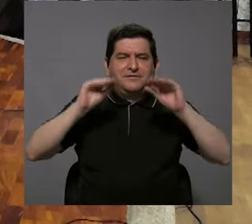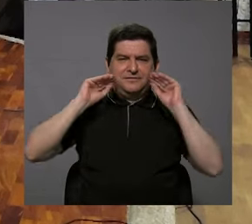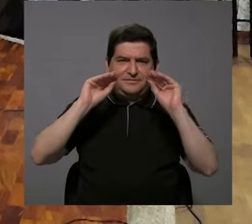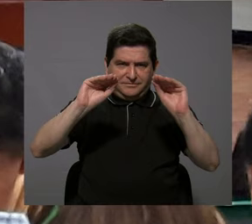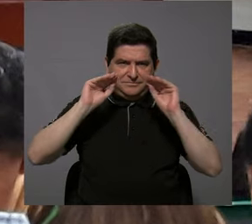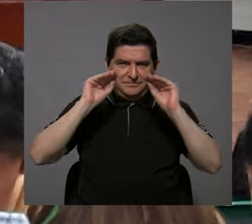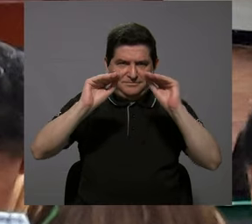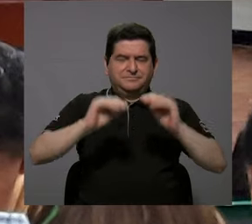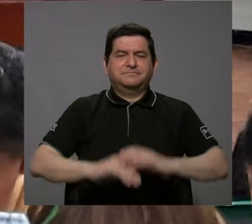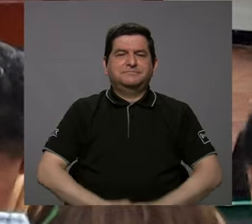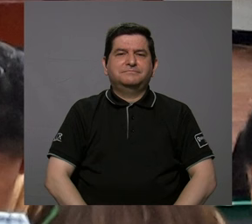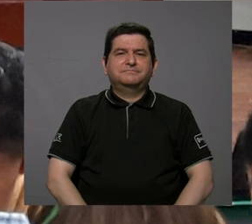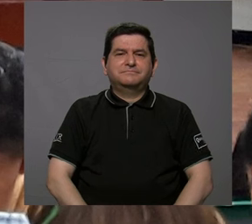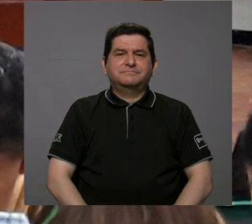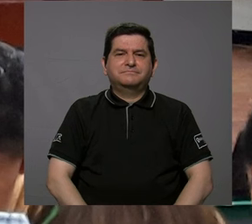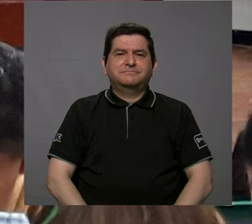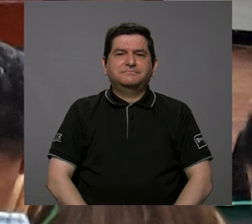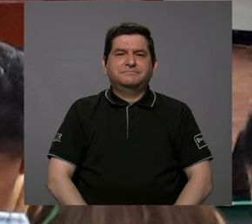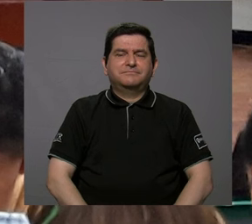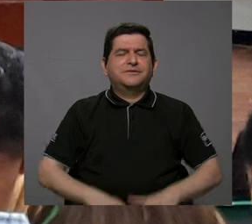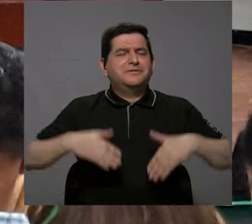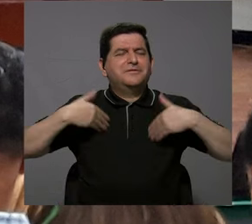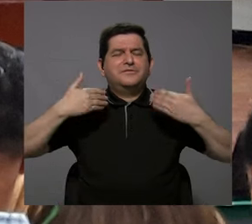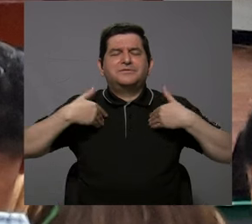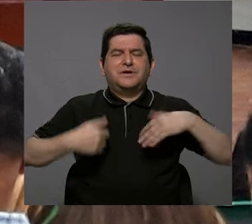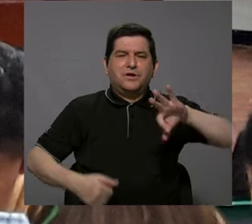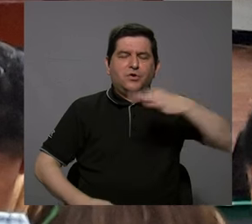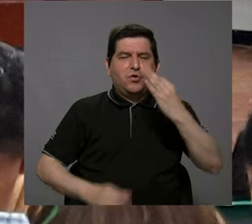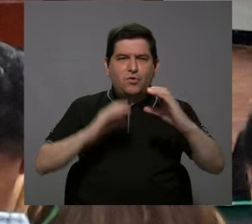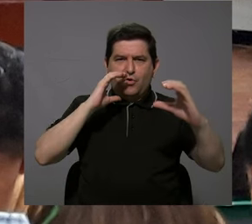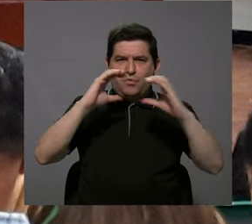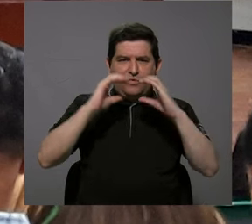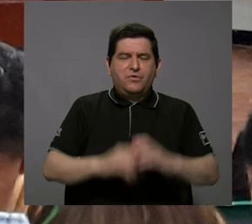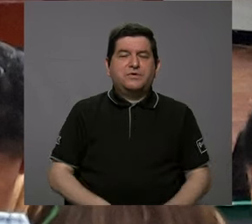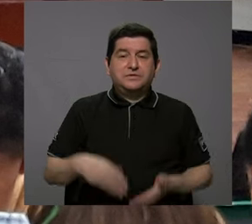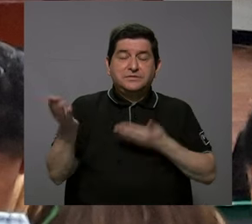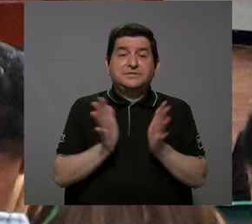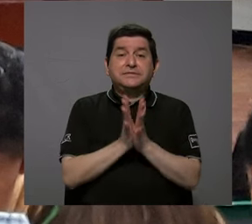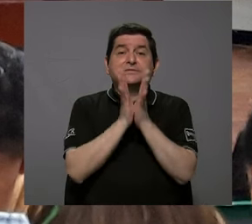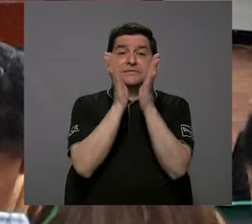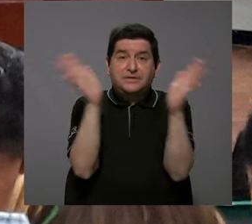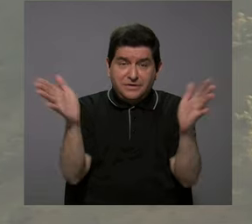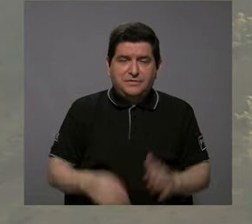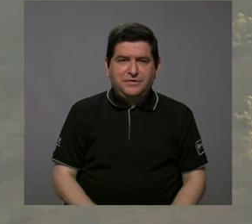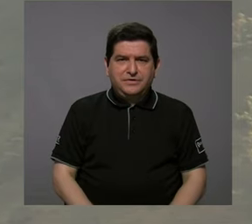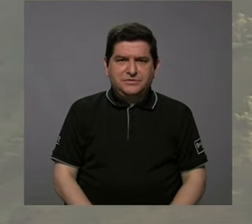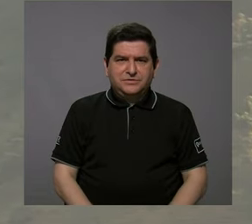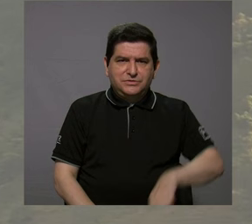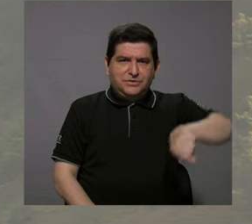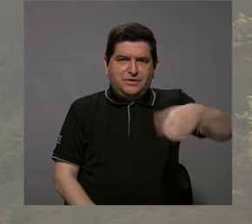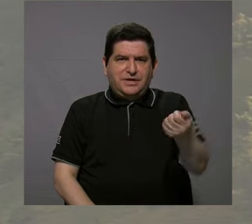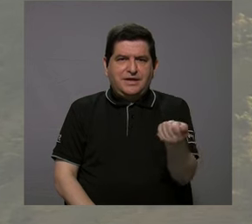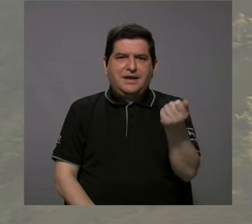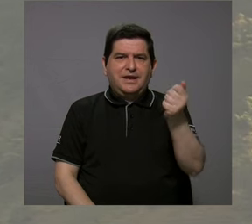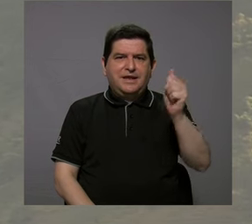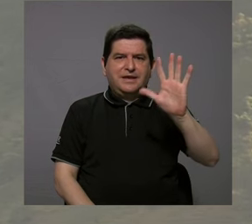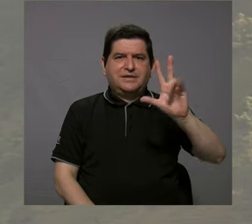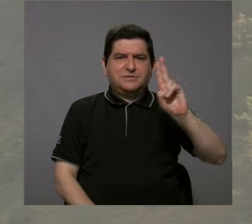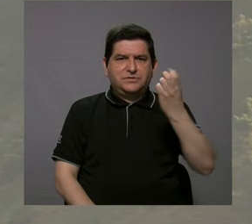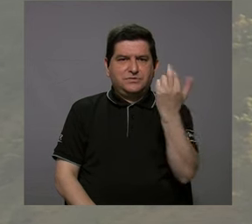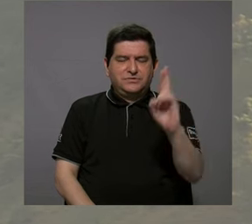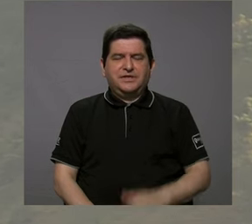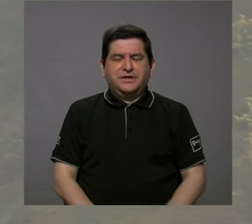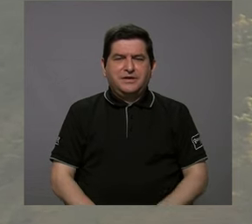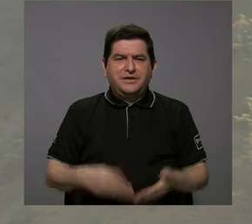de Educación nos alegra como medio de comunicación de servicio público que Canal 15 ucr